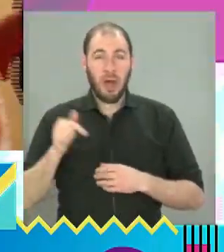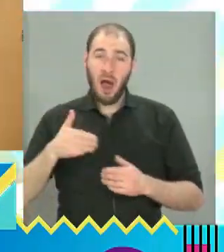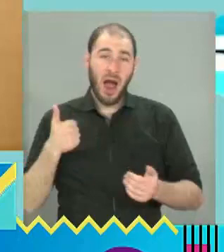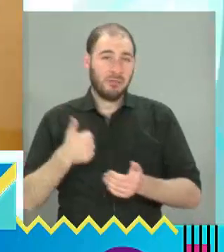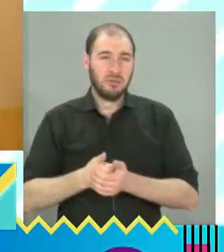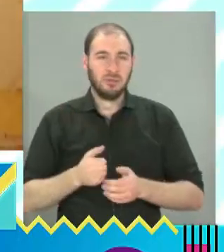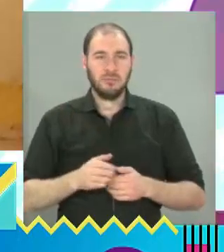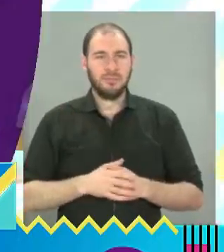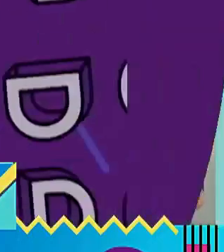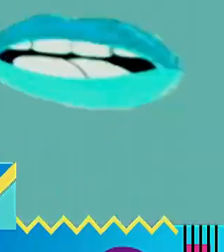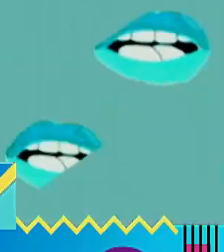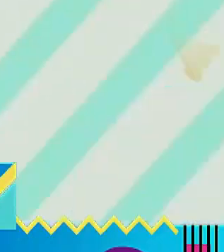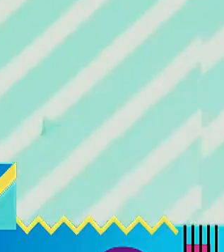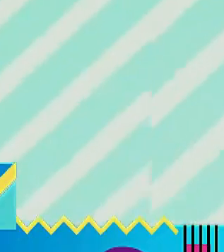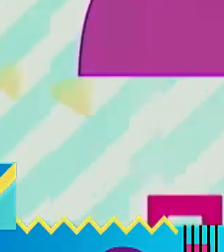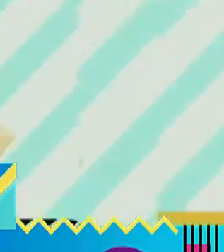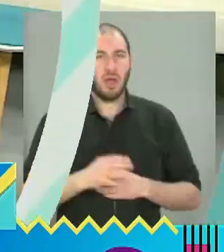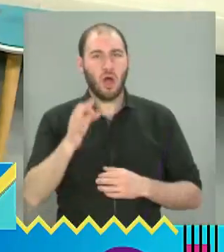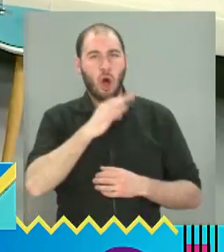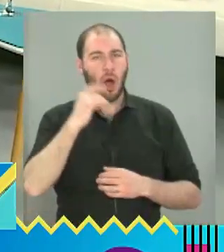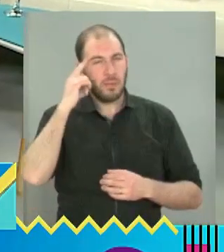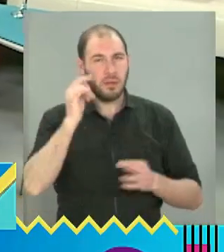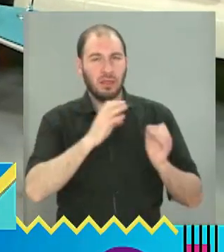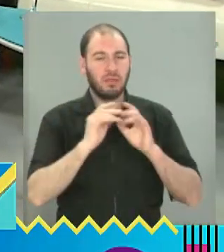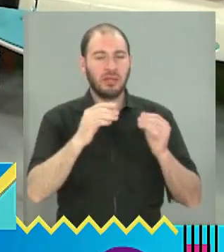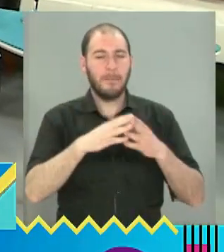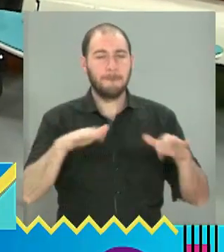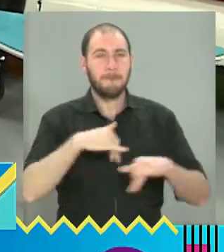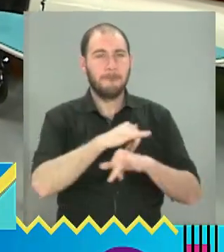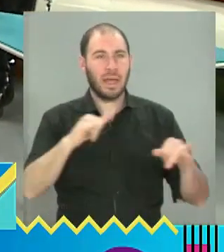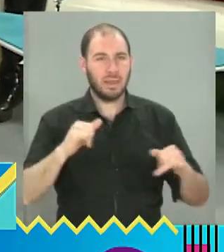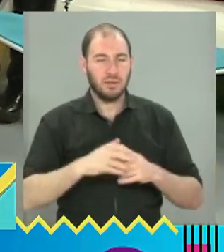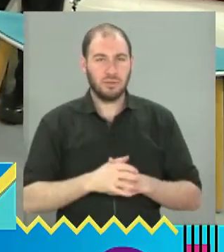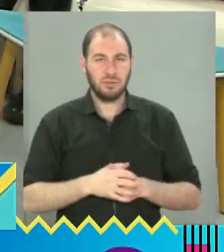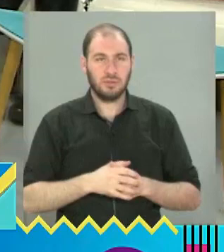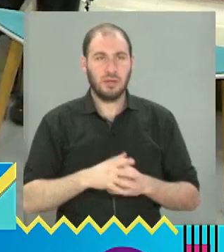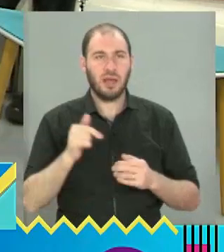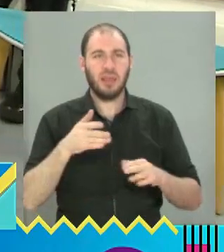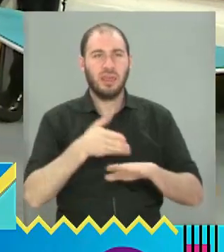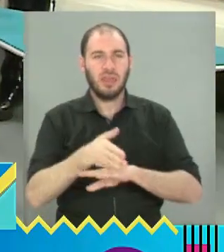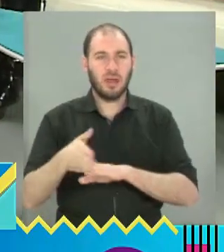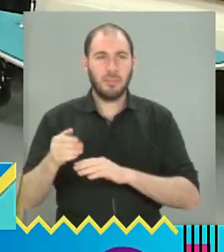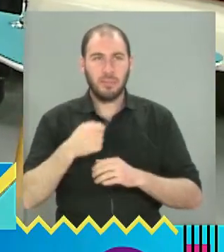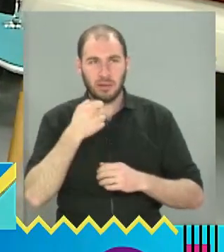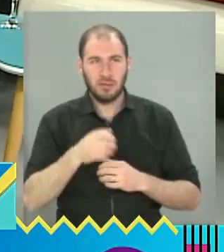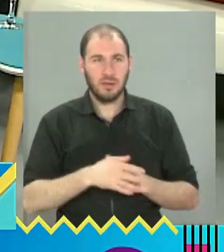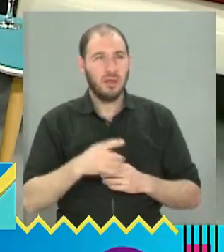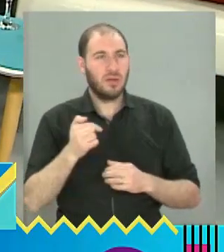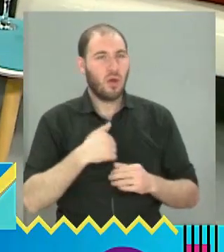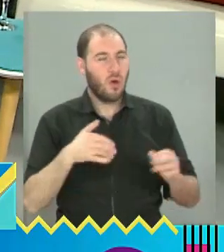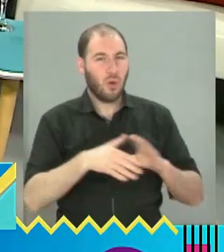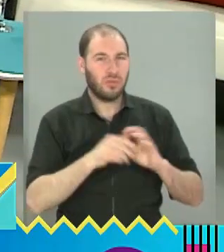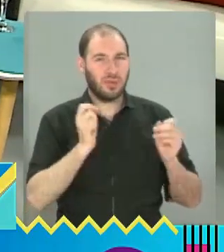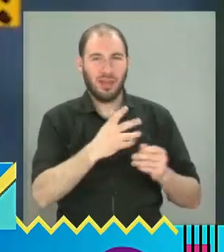abuso. Bien. ¿Y qué piensan del tratamiento que se hace desde los medios de comunicación, el abordaje periodístico? Eso te quería decir,